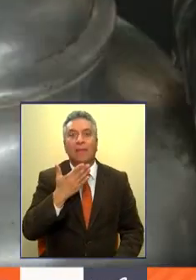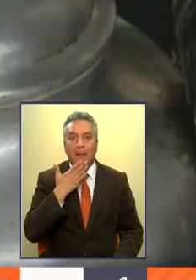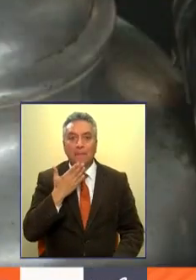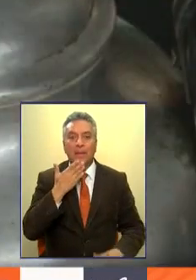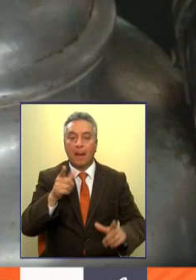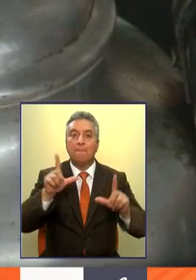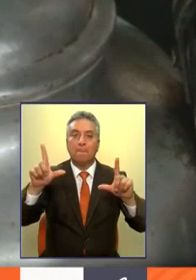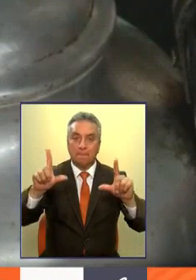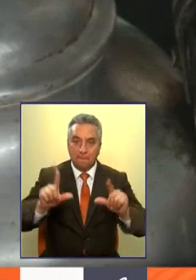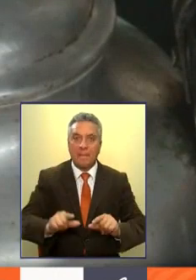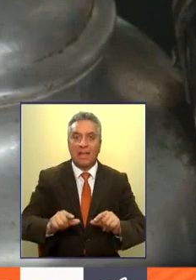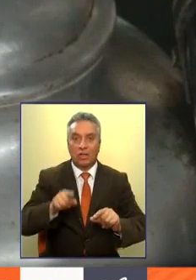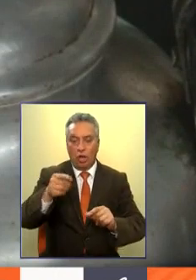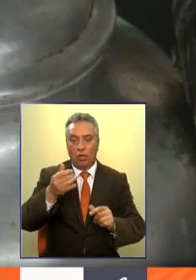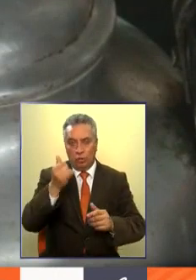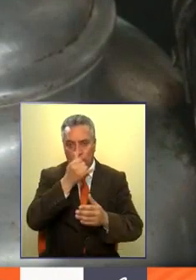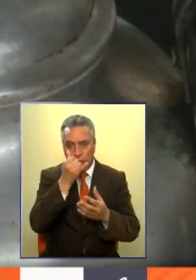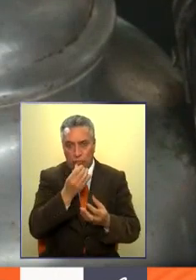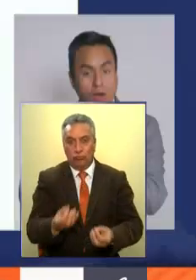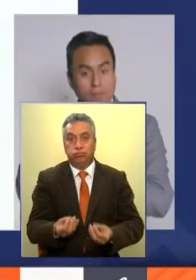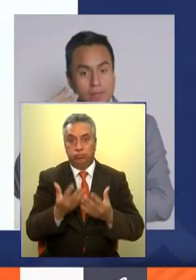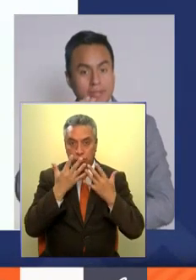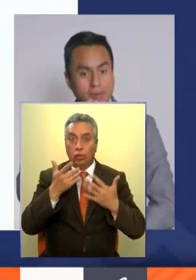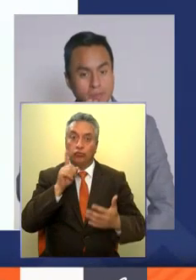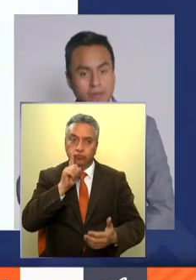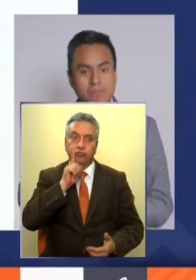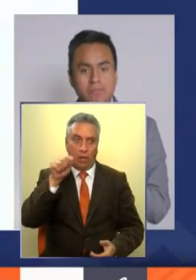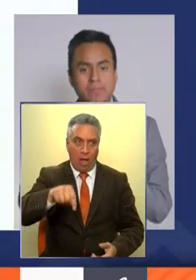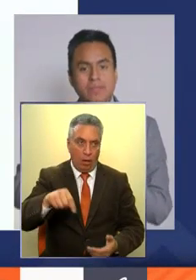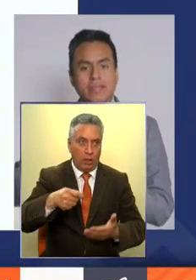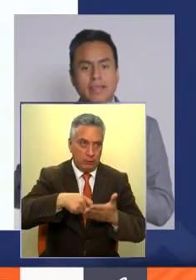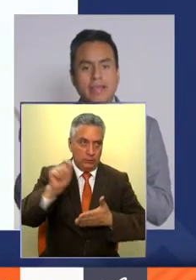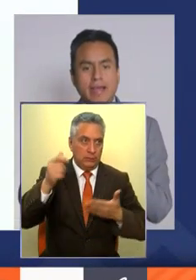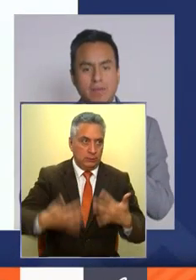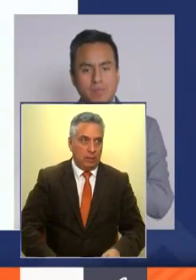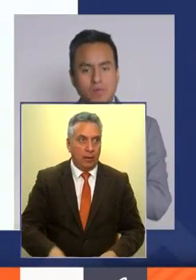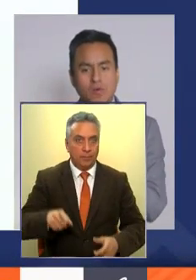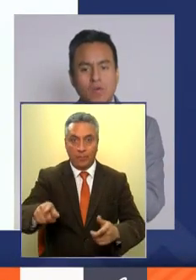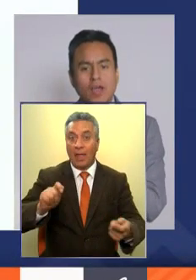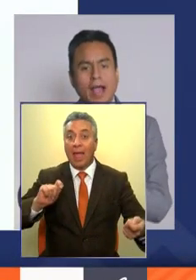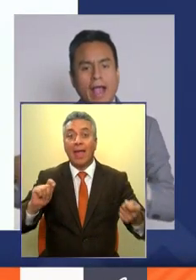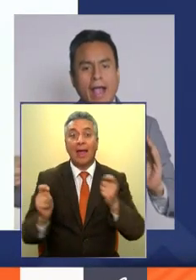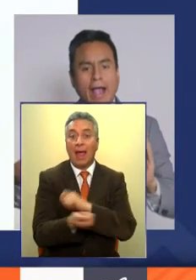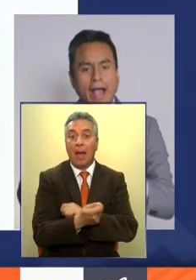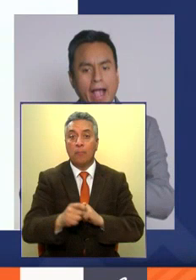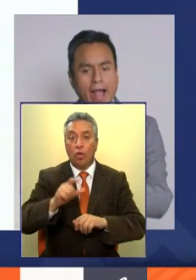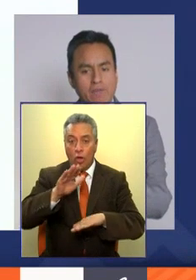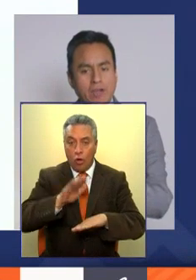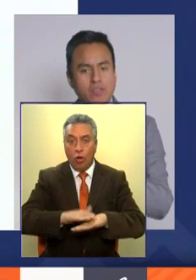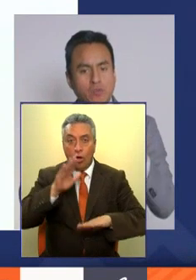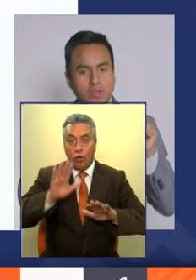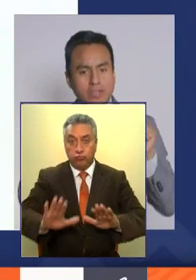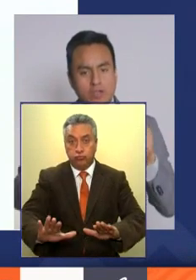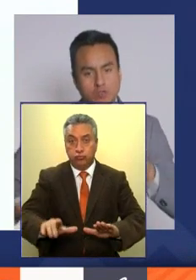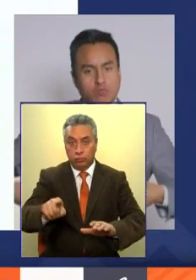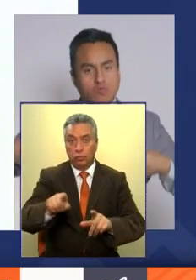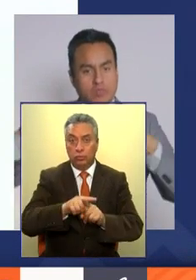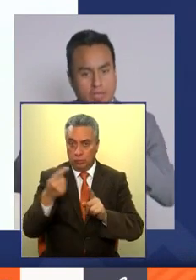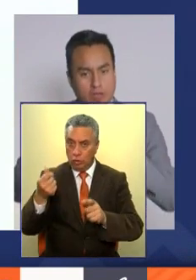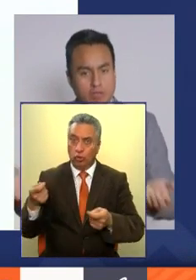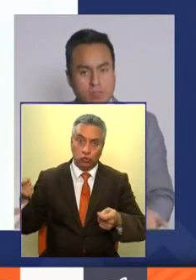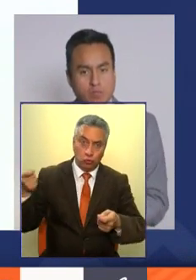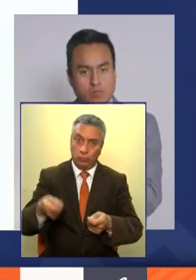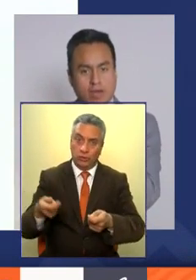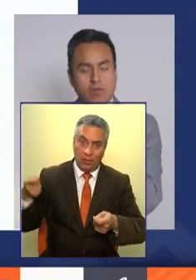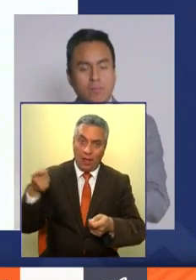la contaminación y que ya están vigentes. El cambio de los calefactores, que está siendo subsidiado e